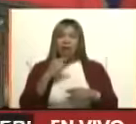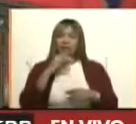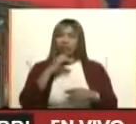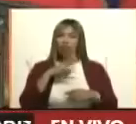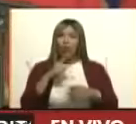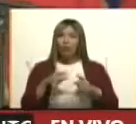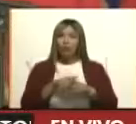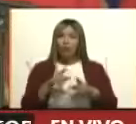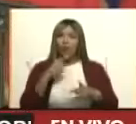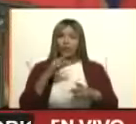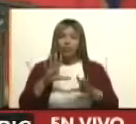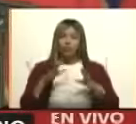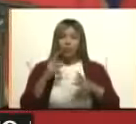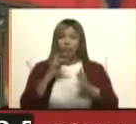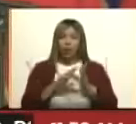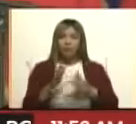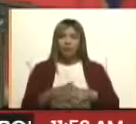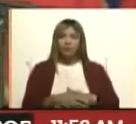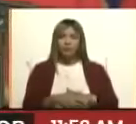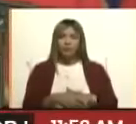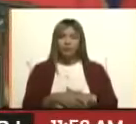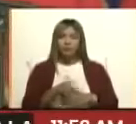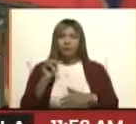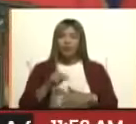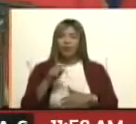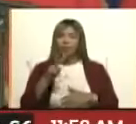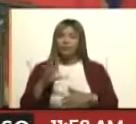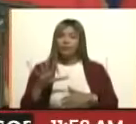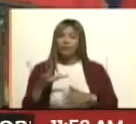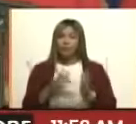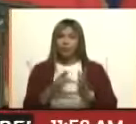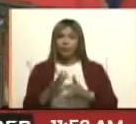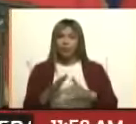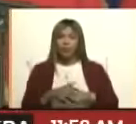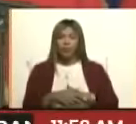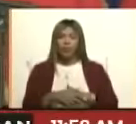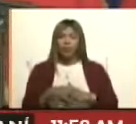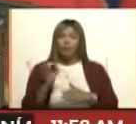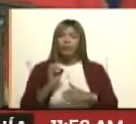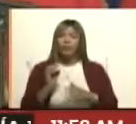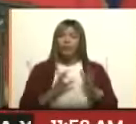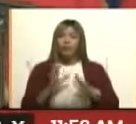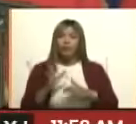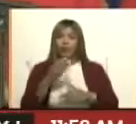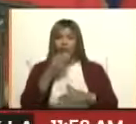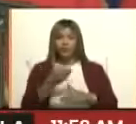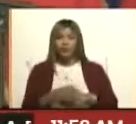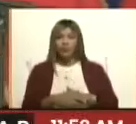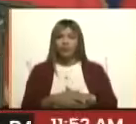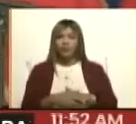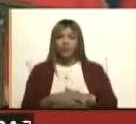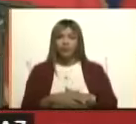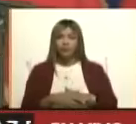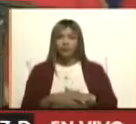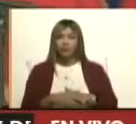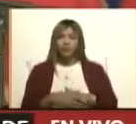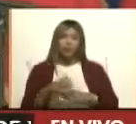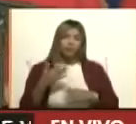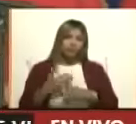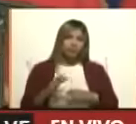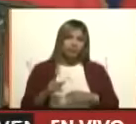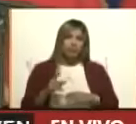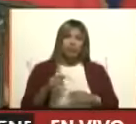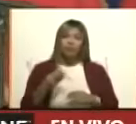como ese 19 de abril, ese 25 de abril o el 15 de diciembre, que a pesar de